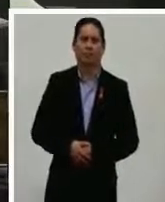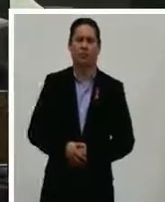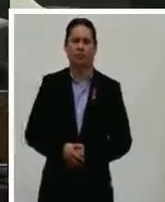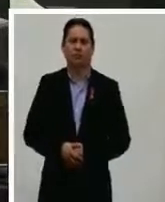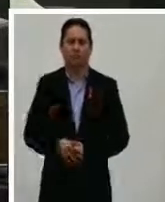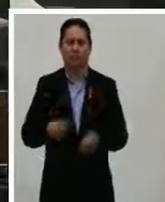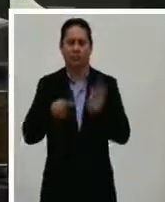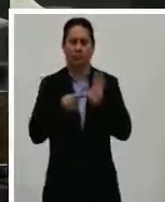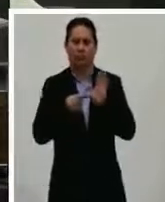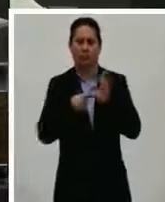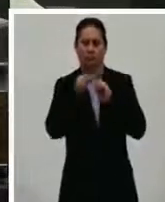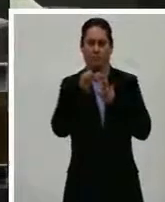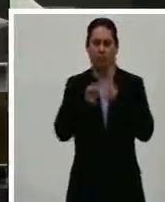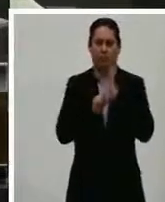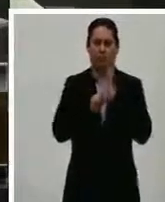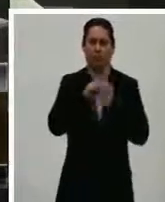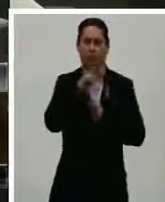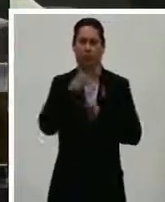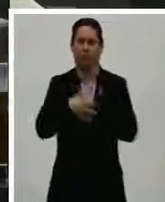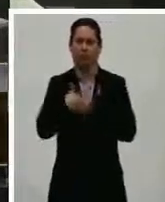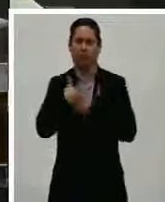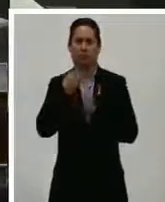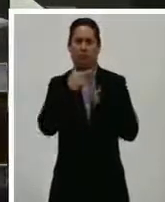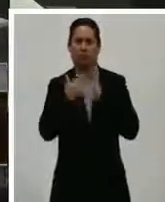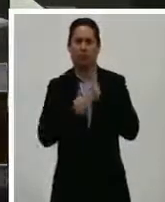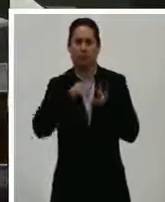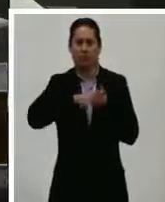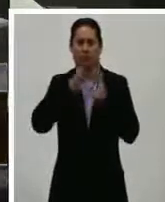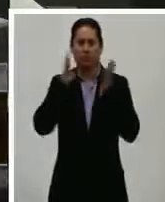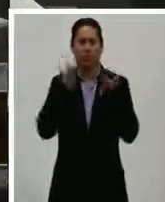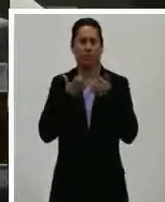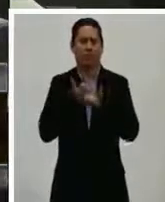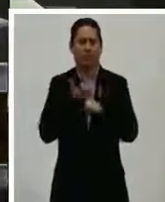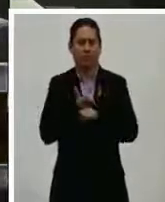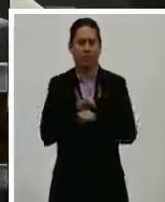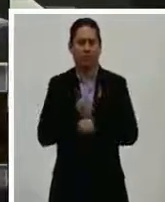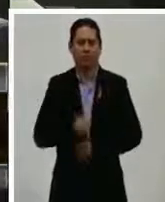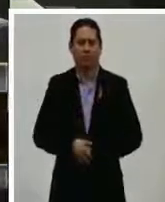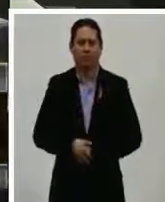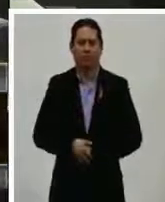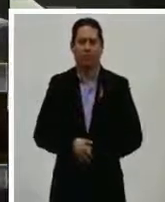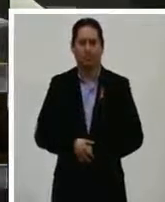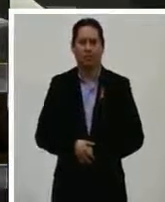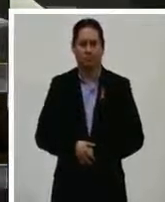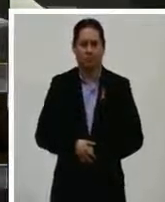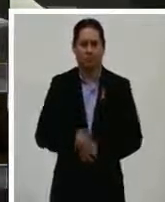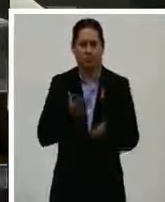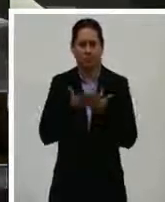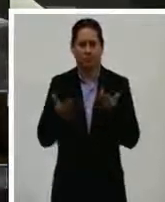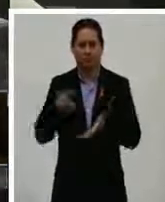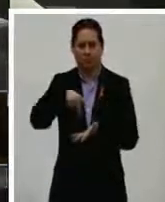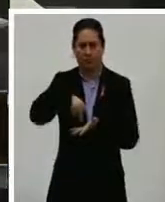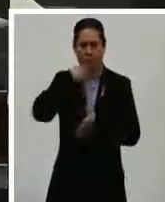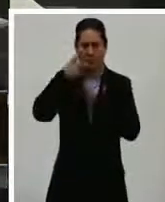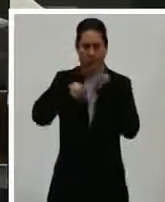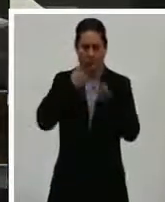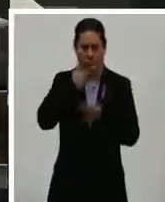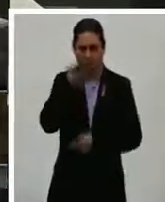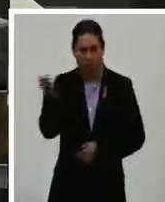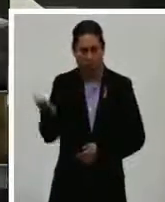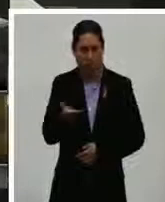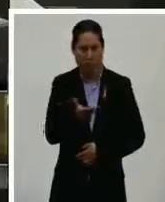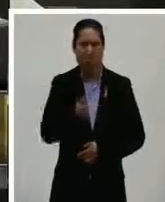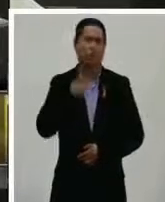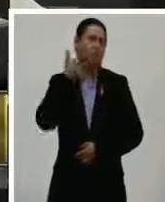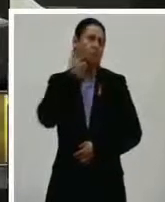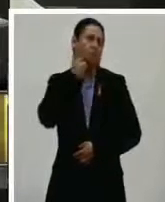con fundamento en el artículo 115 el reglamento interior de este poder legislativo se concede el uso de la palabra